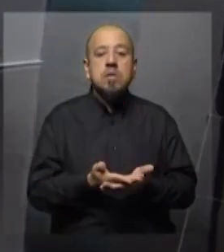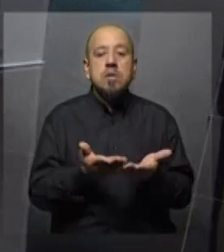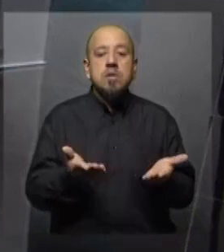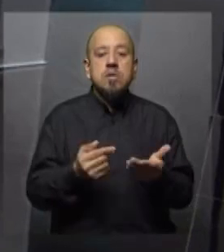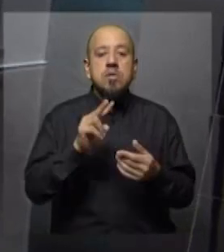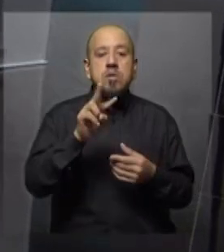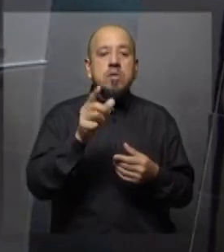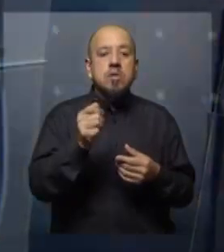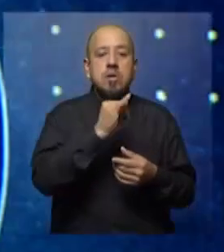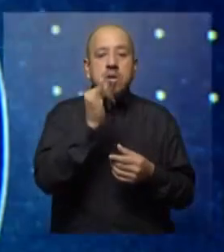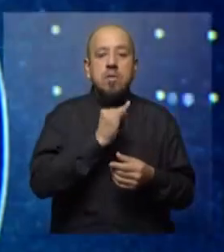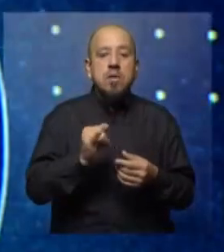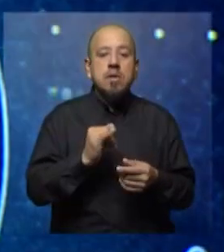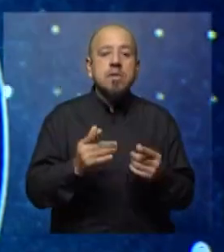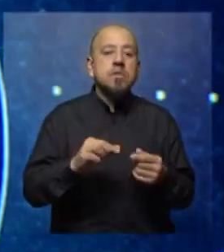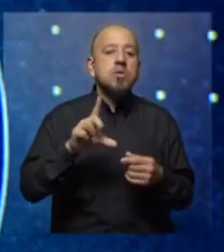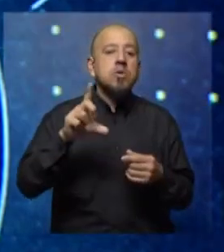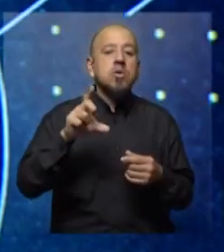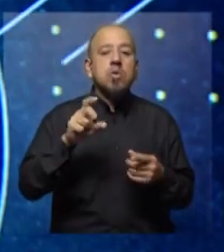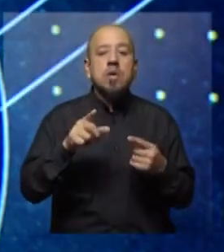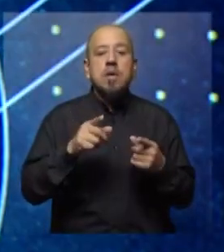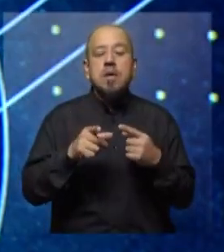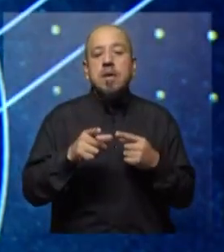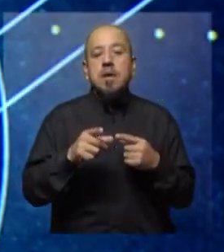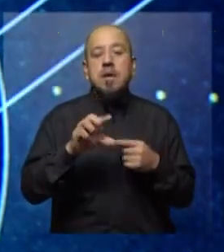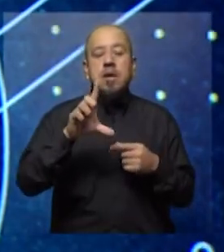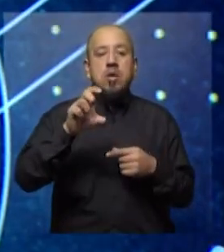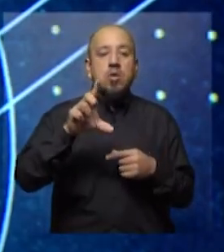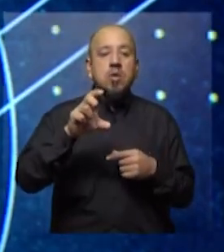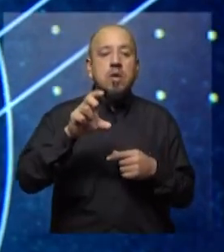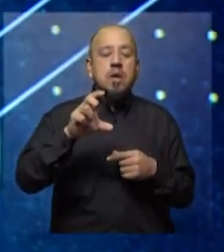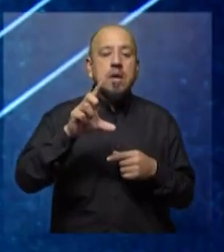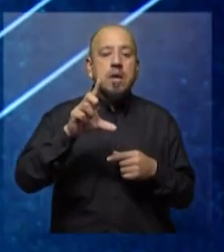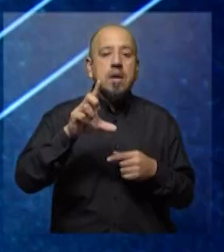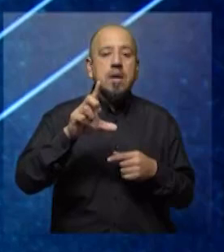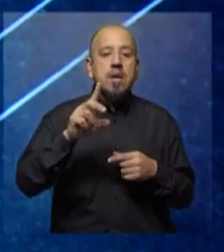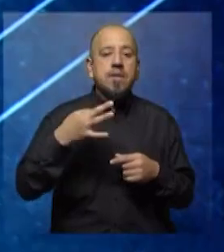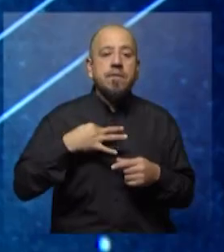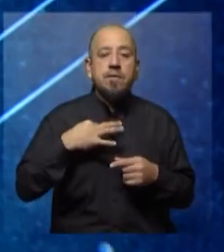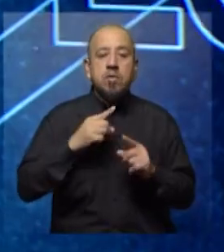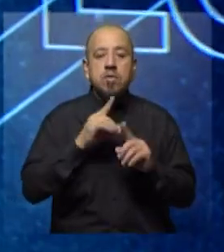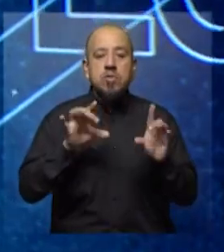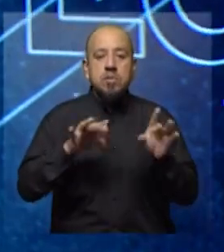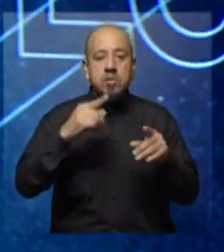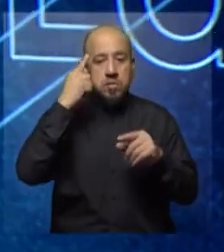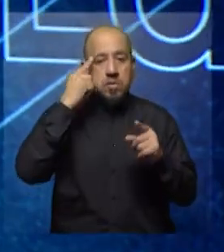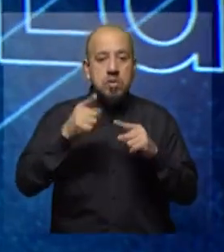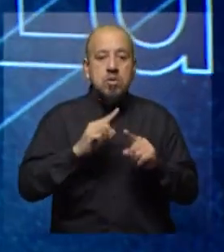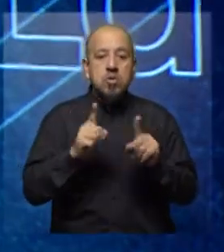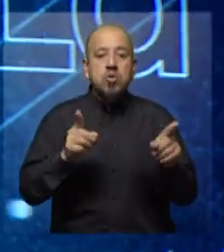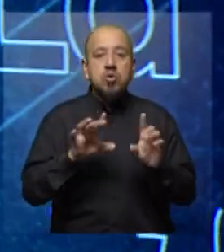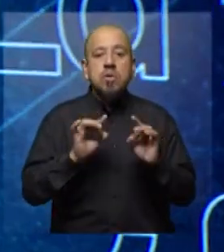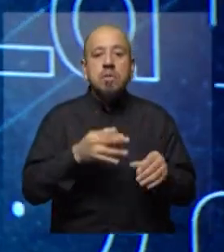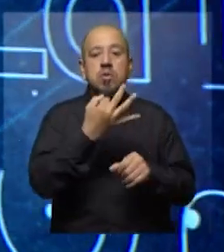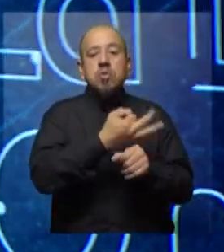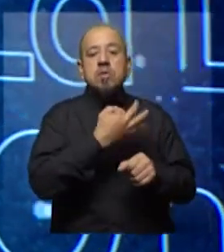me va a Ferreira y dice lógica viva no es solamente un texto sobre sobre el pensar no nos enseña solamente